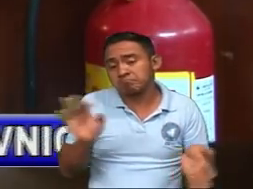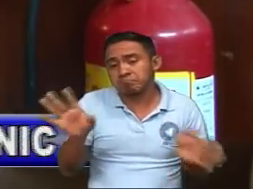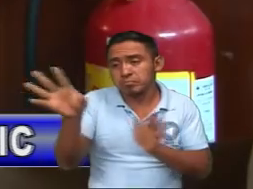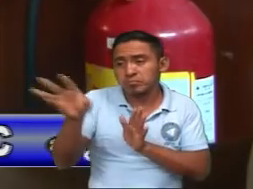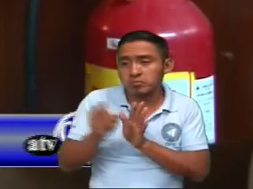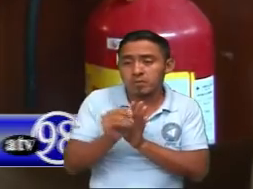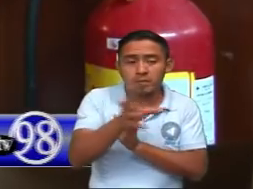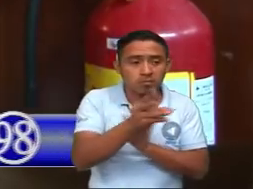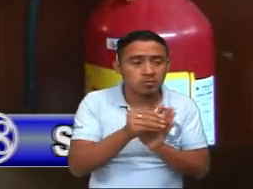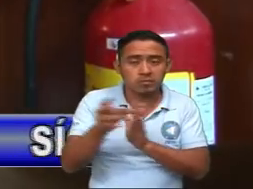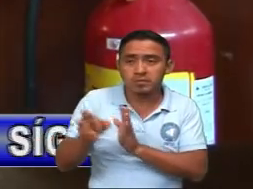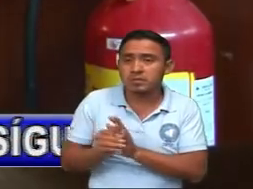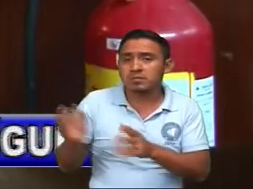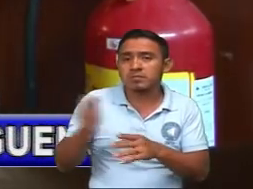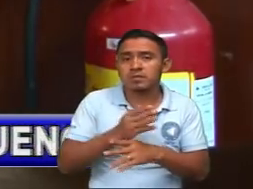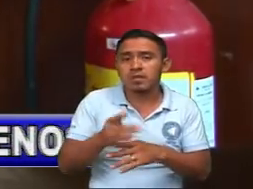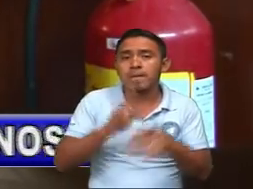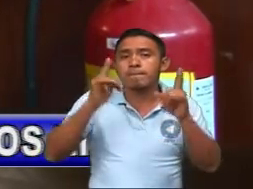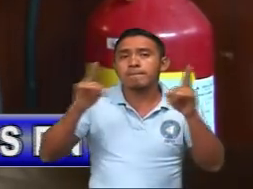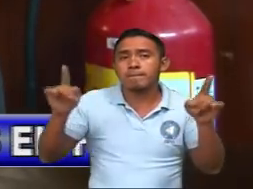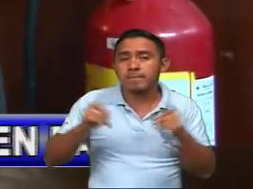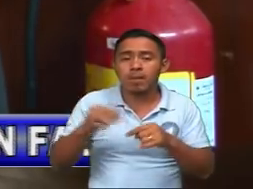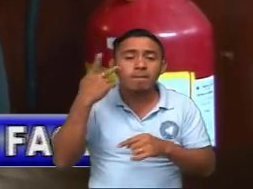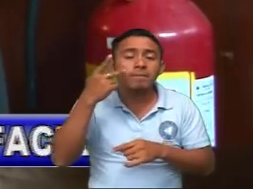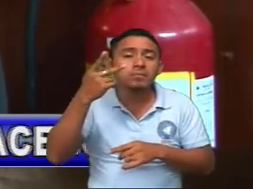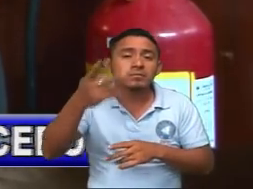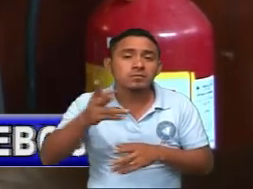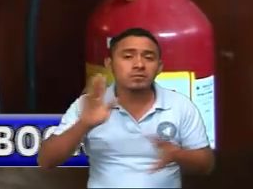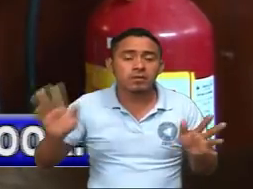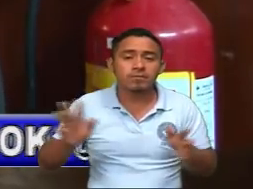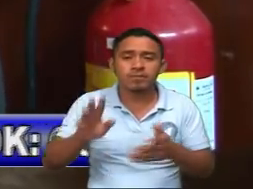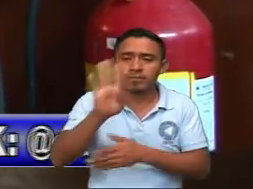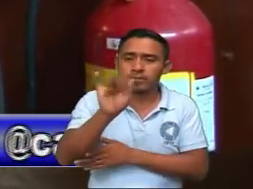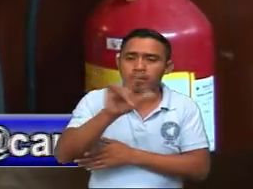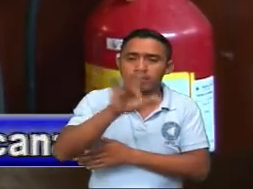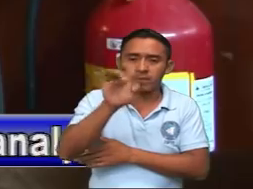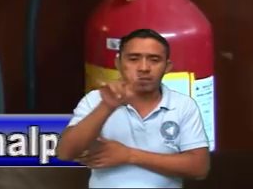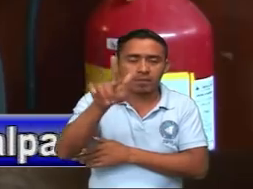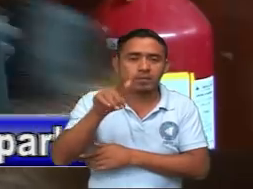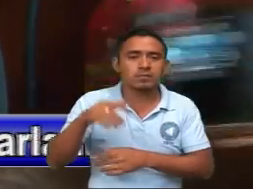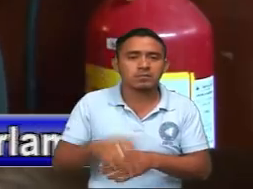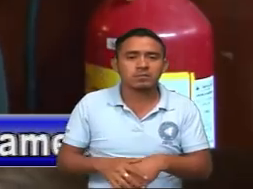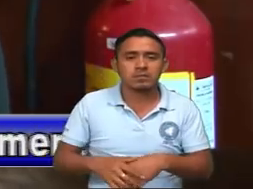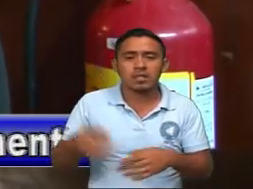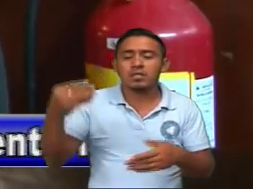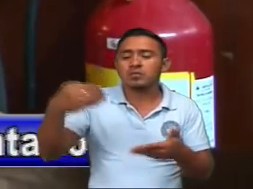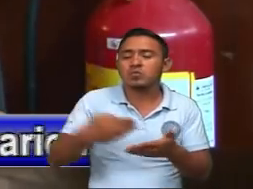de utilización de recursos de música, audiovisuales y el ballet en términos